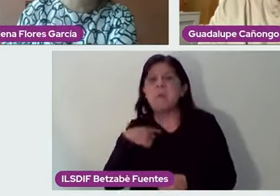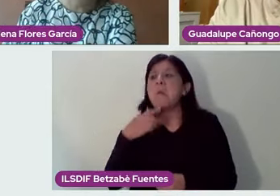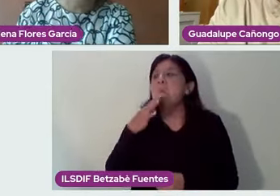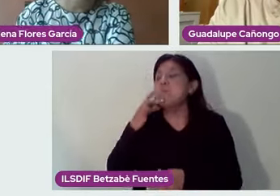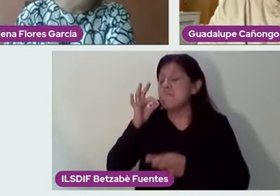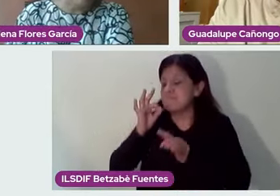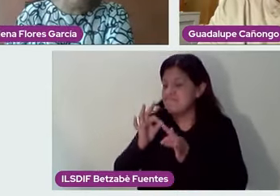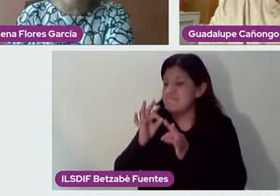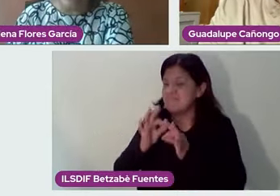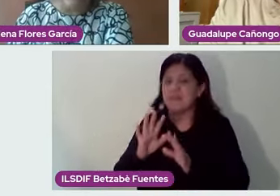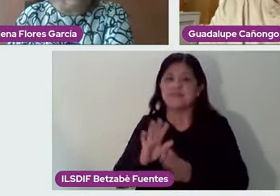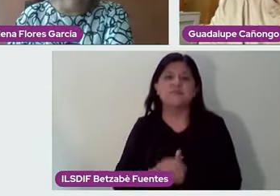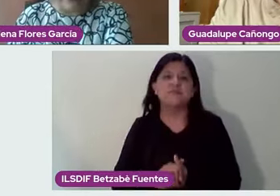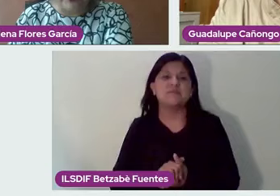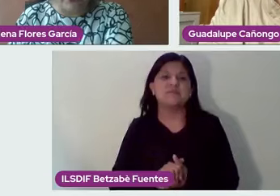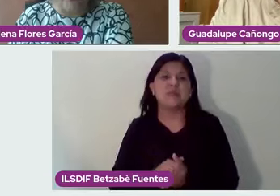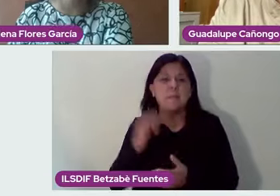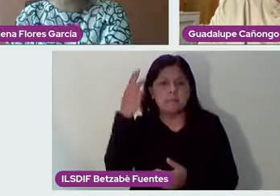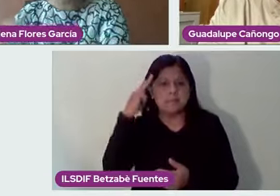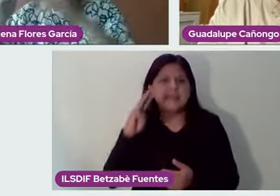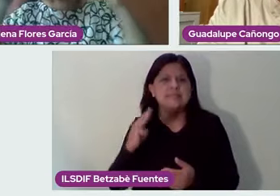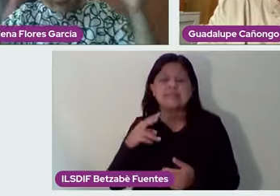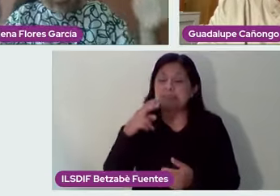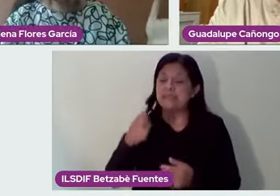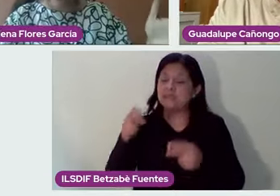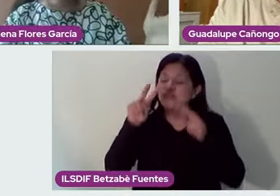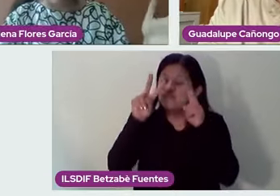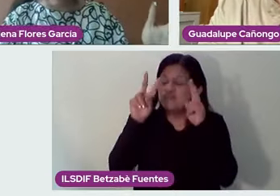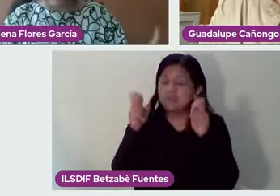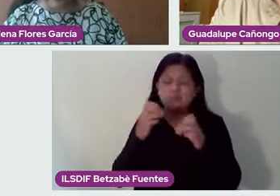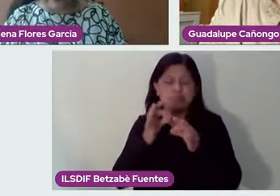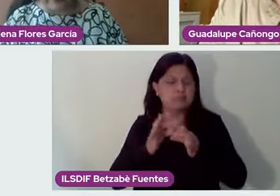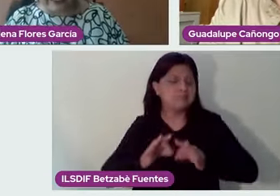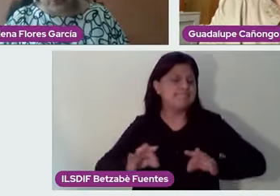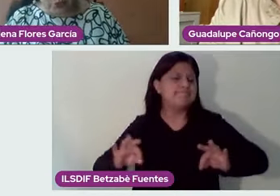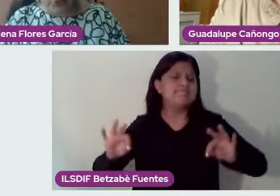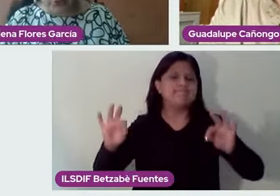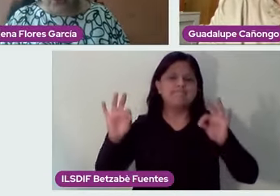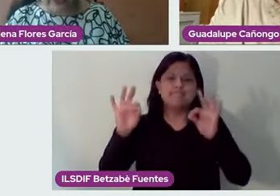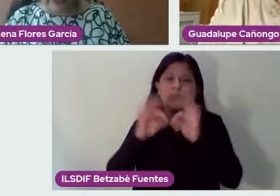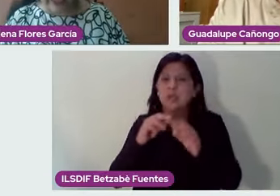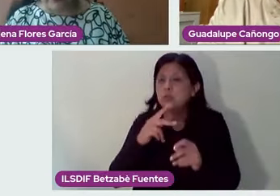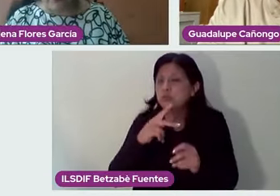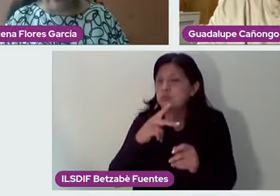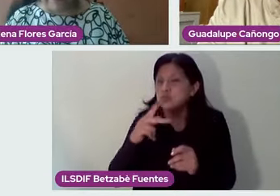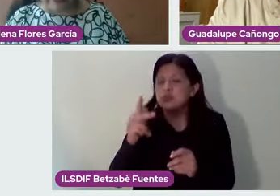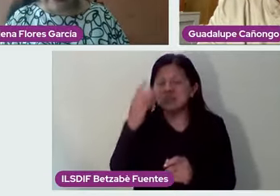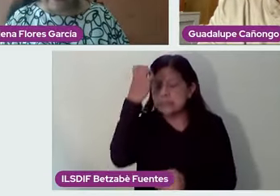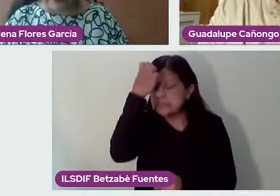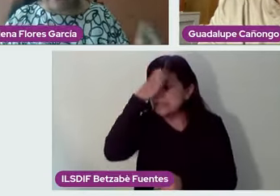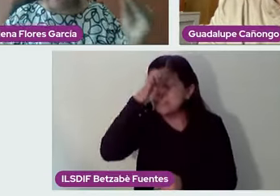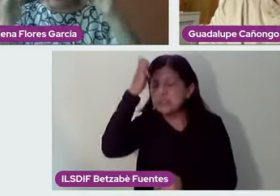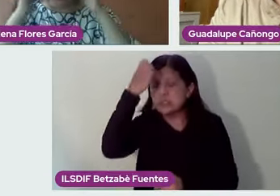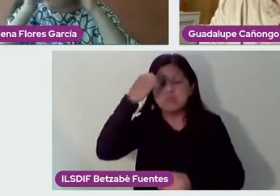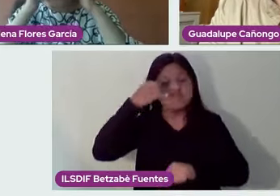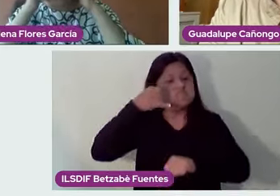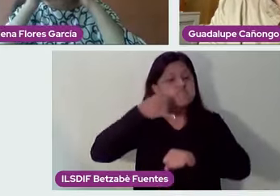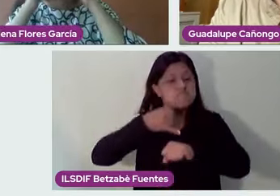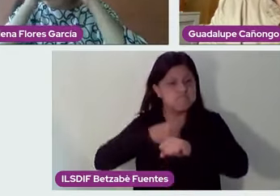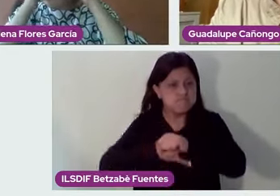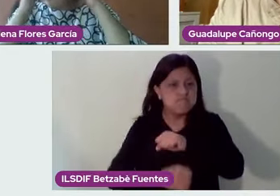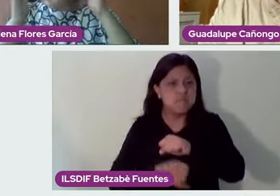cariño. Maestra, temazo, un área de expertise suyo, absolutamente bien